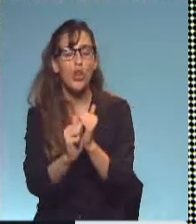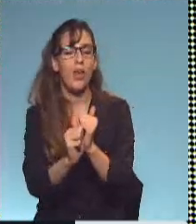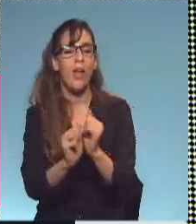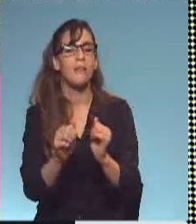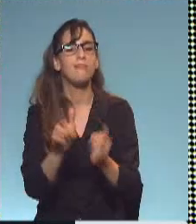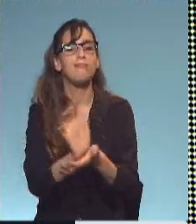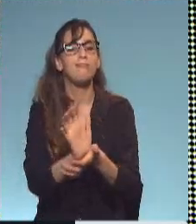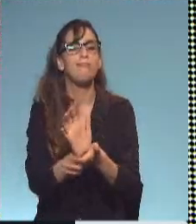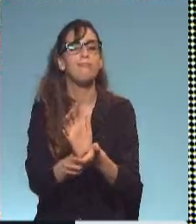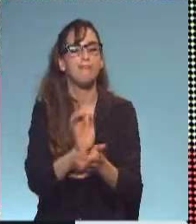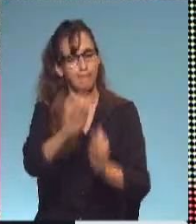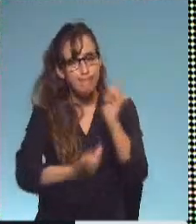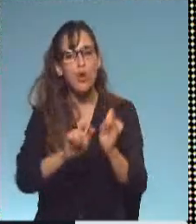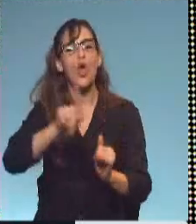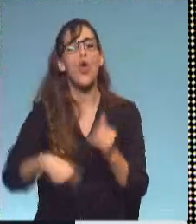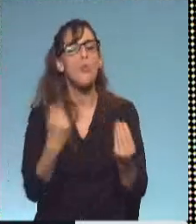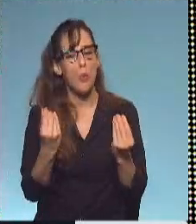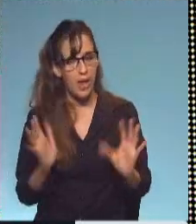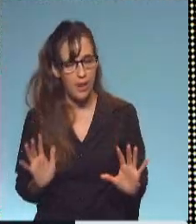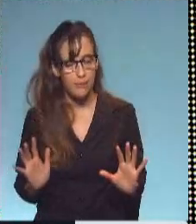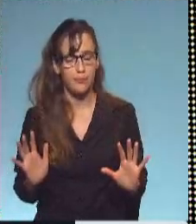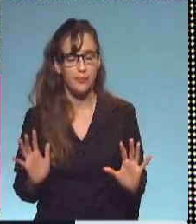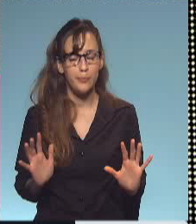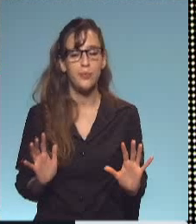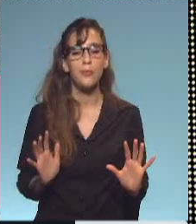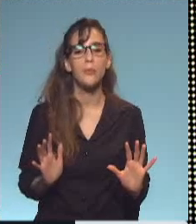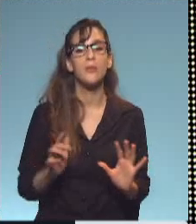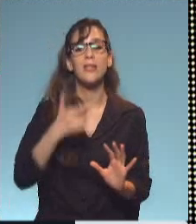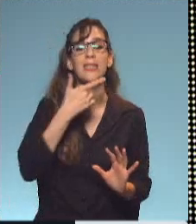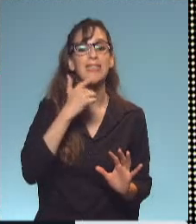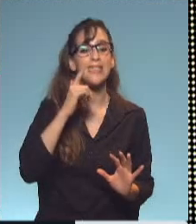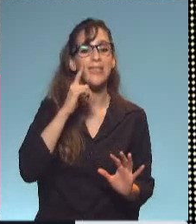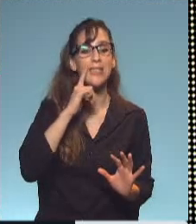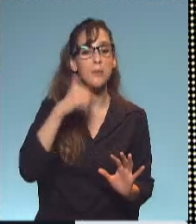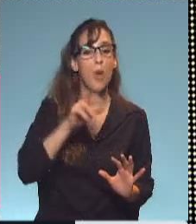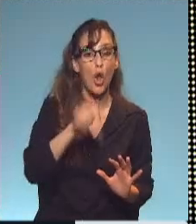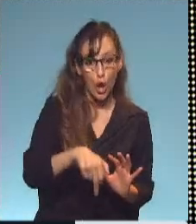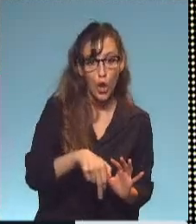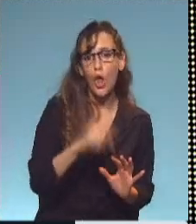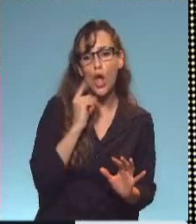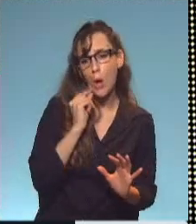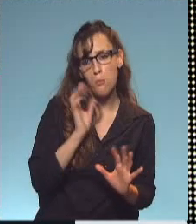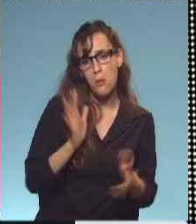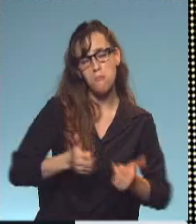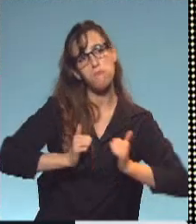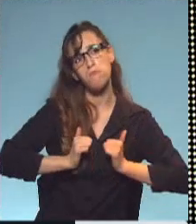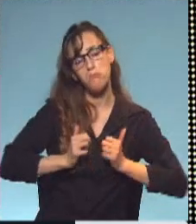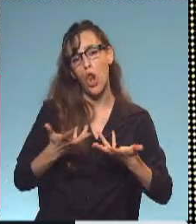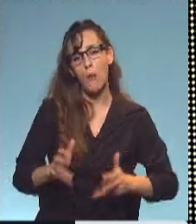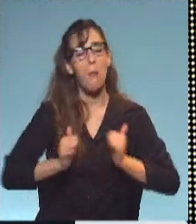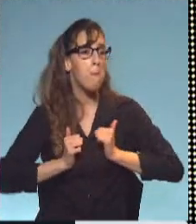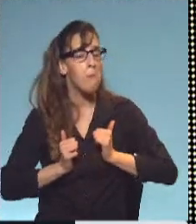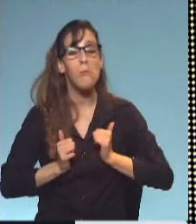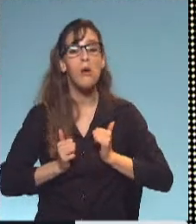nacimiento, entonces, las mnemotecnias. Es así. Cuenta la historia que estaba Simone de Ceos en un banquete cuando le llegó correspondencia y él